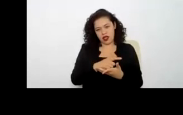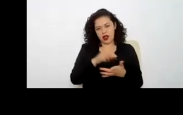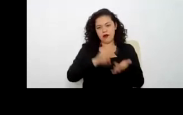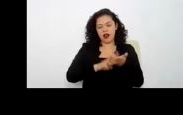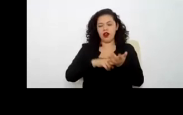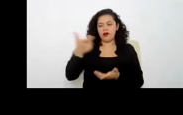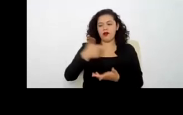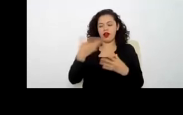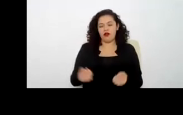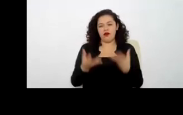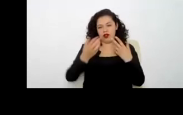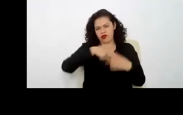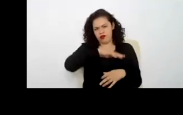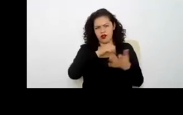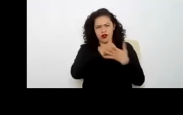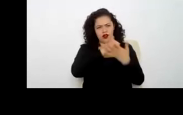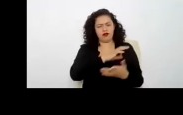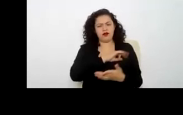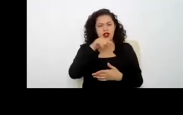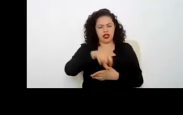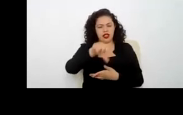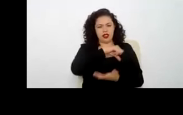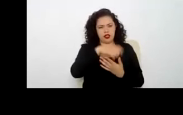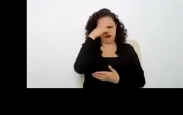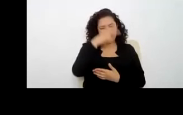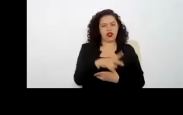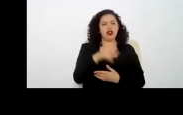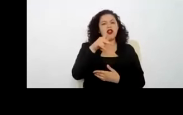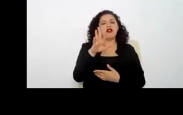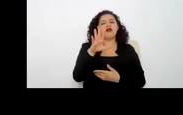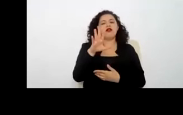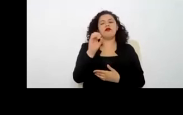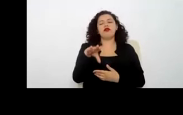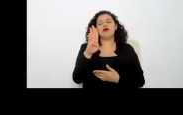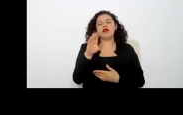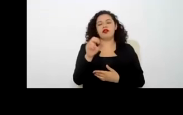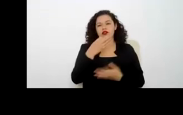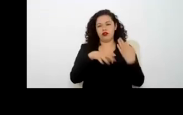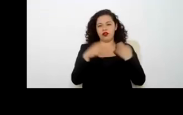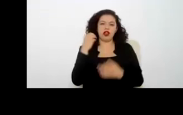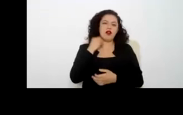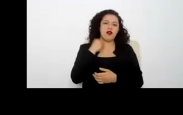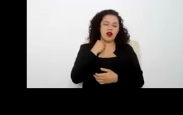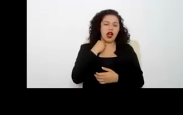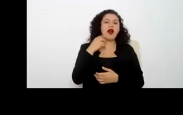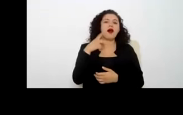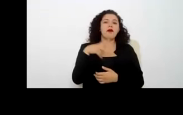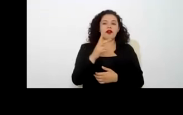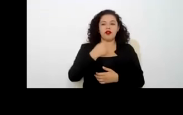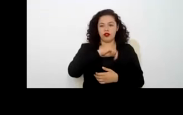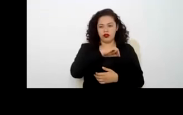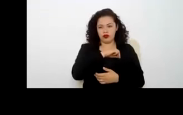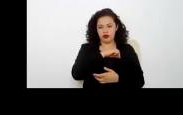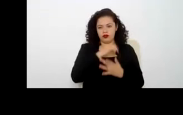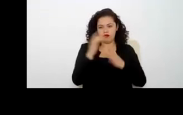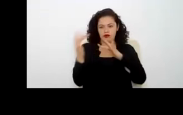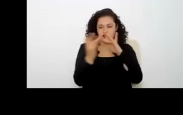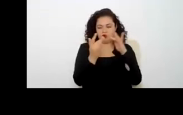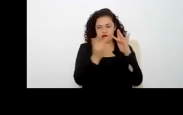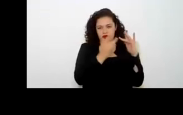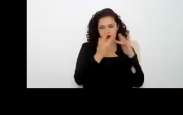ayudar. En Centro Mexicano Pro Bono, como les decía, somos abogados todos, pero lo que hacemos es conectar